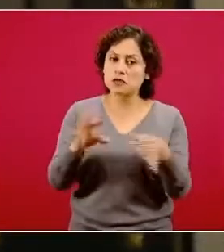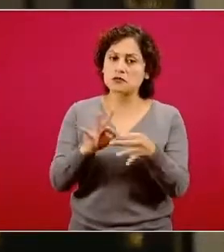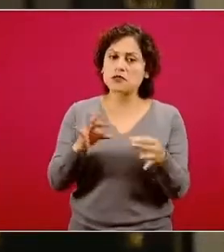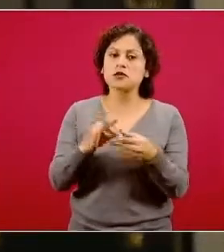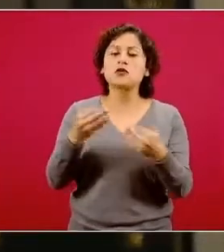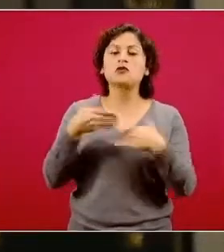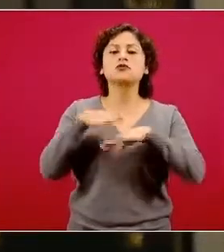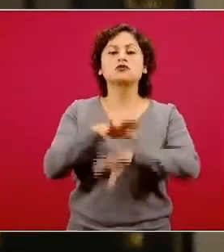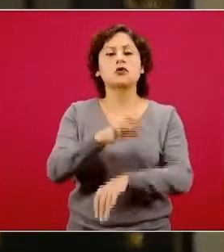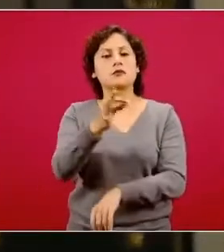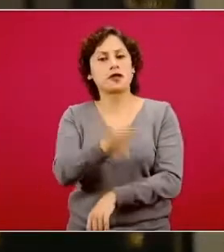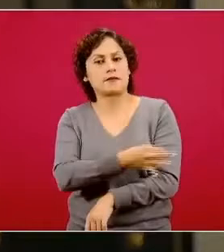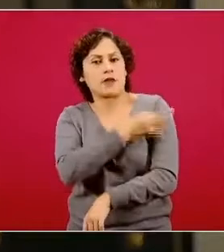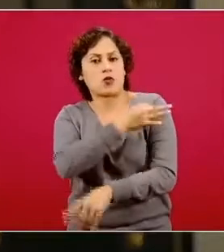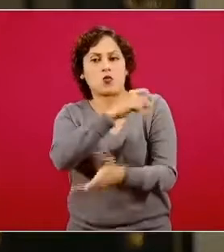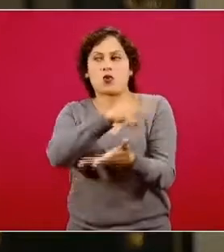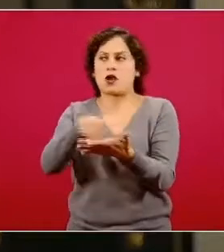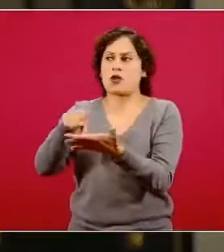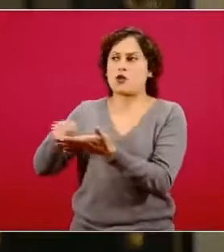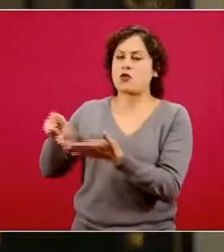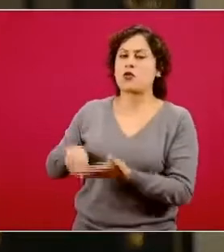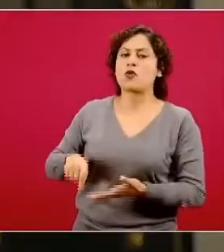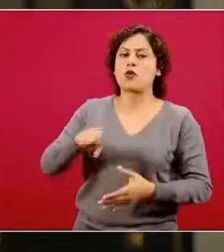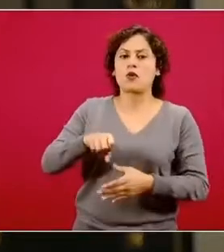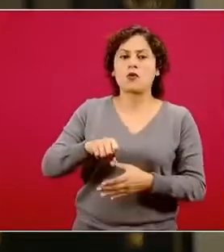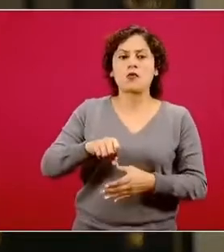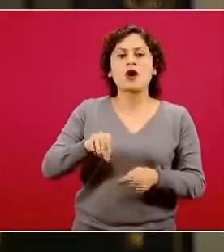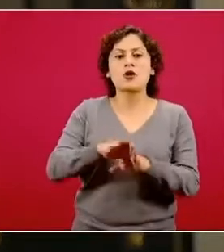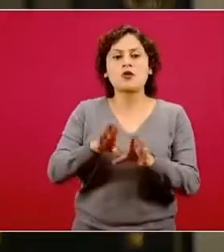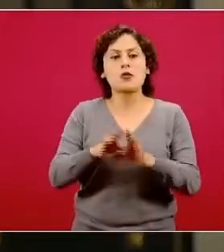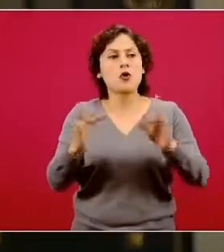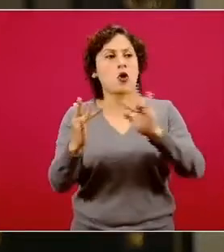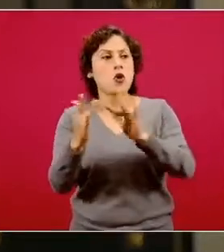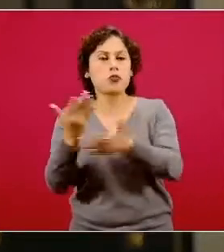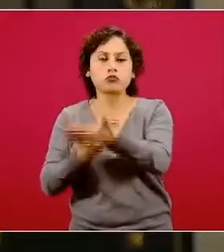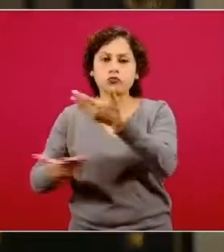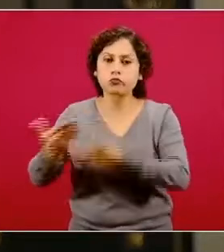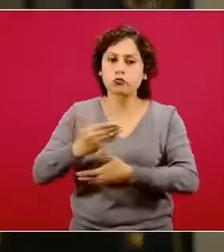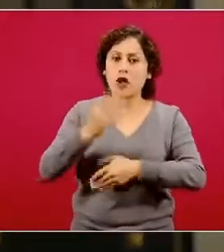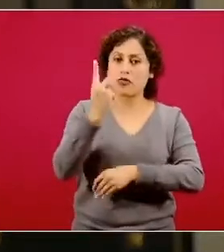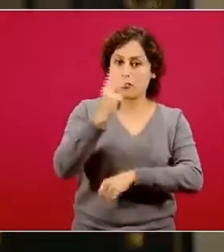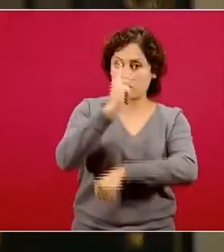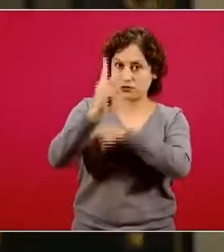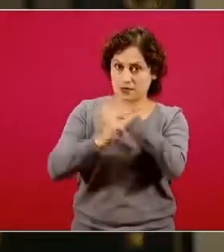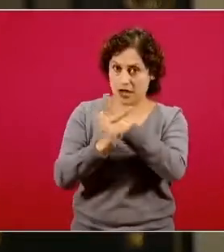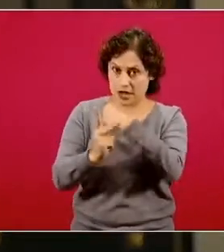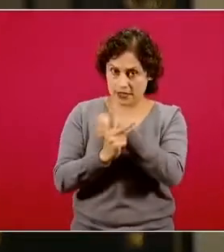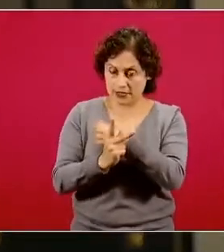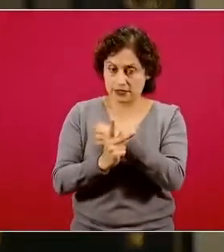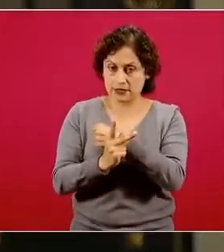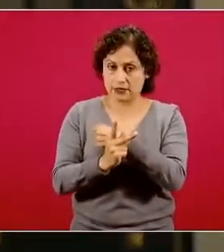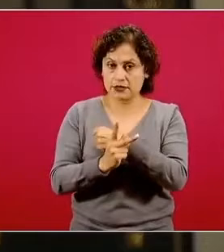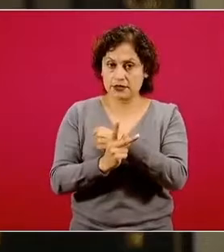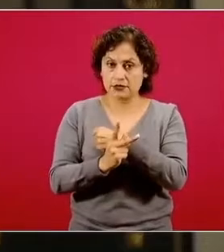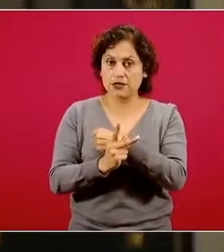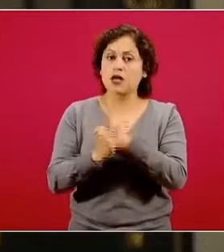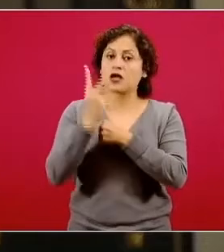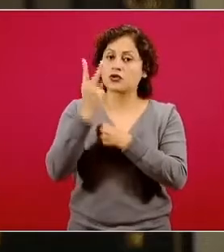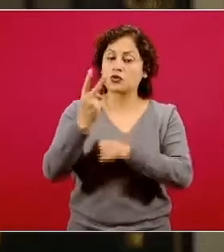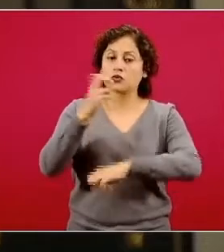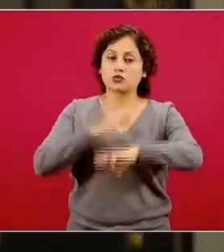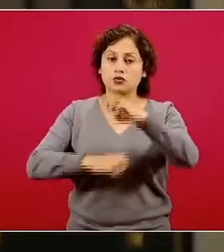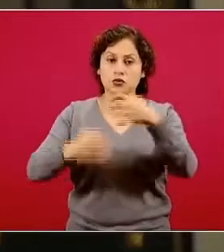de las vacunas, los portafolios, los convenios internacionales que se tienen con dos países, con dos